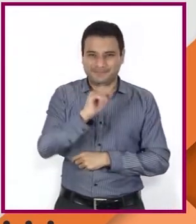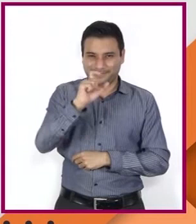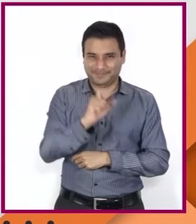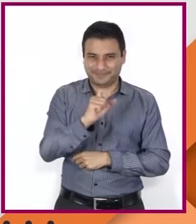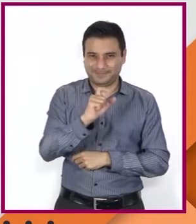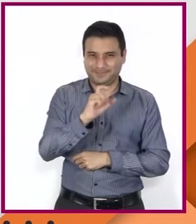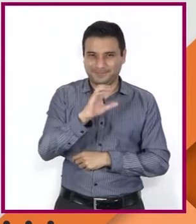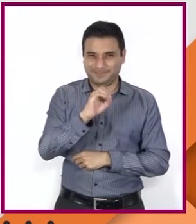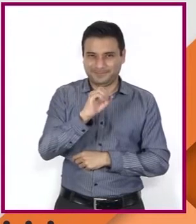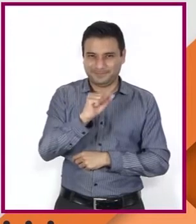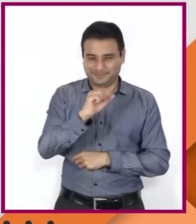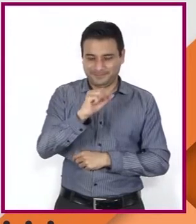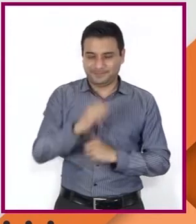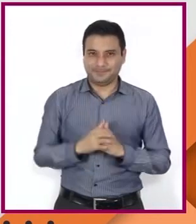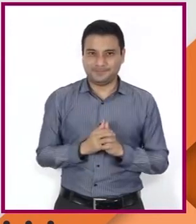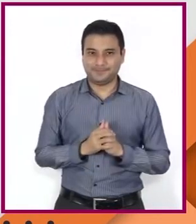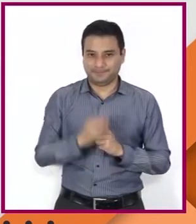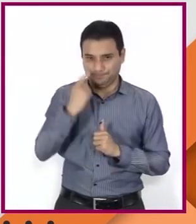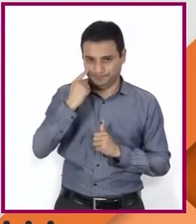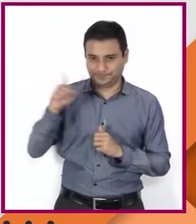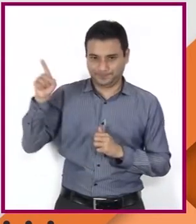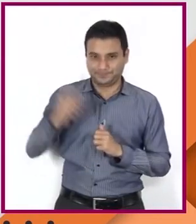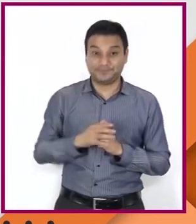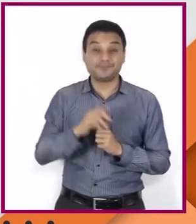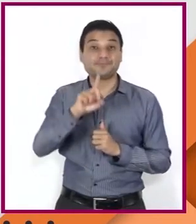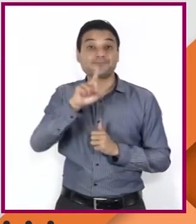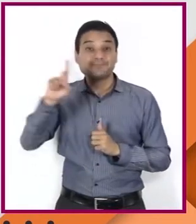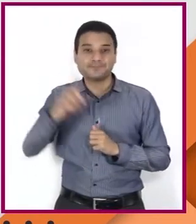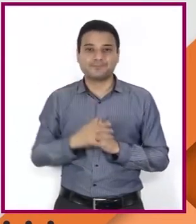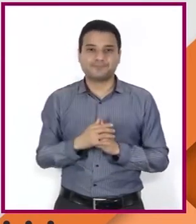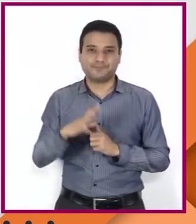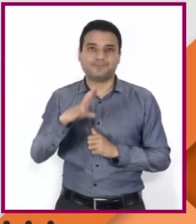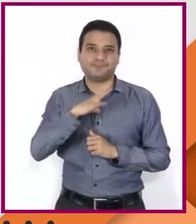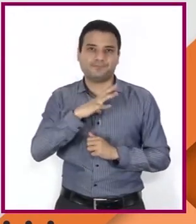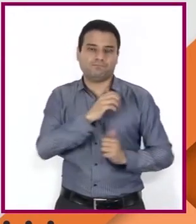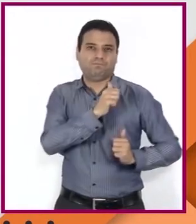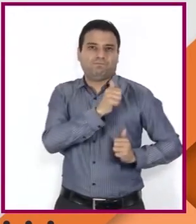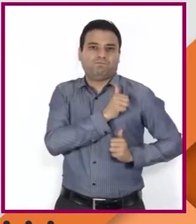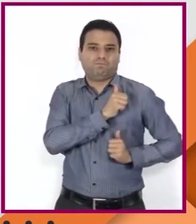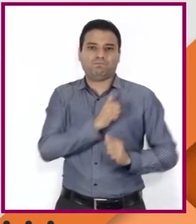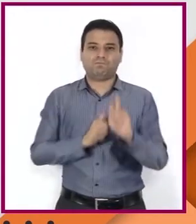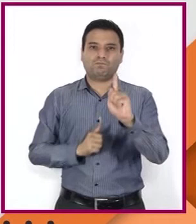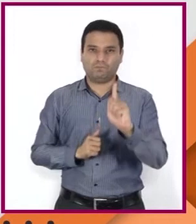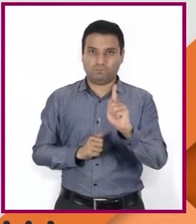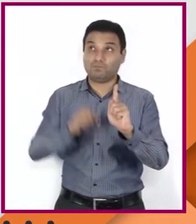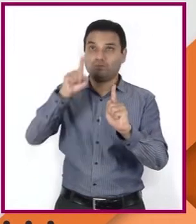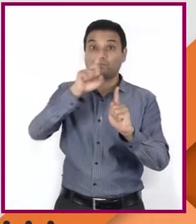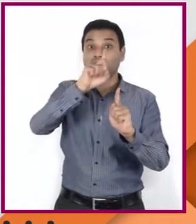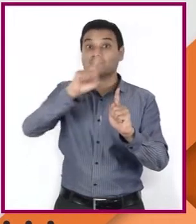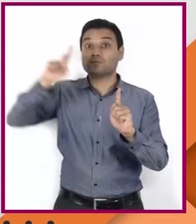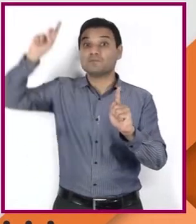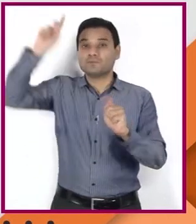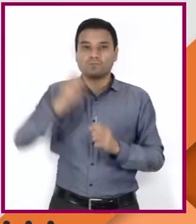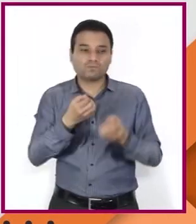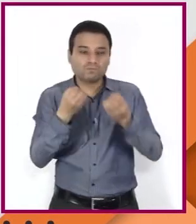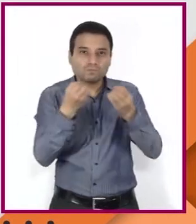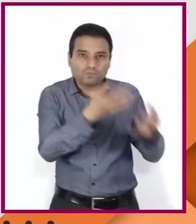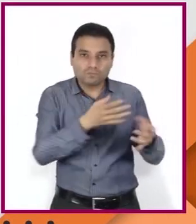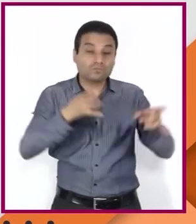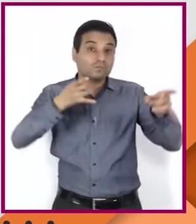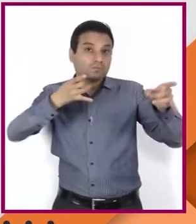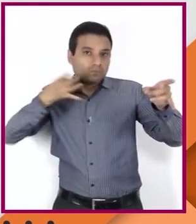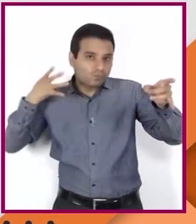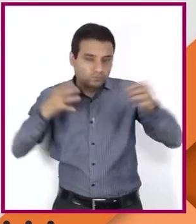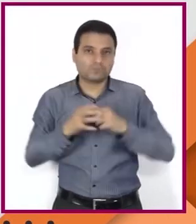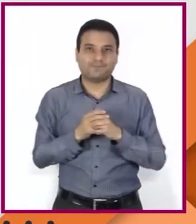En la escena de arriba, a la derecha, vemos a un guerrero recibiendo de Huitzilopochtli el arco, la flecha y una red para que puedan